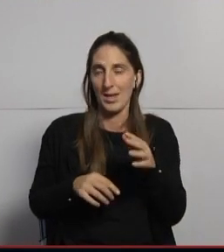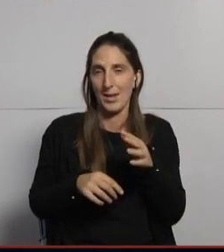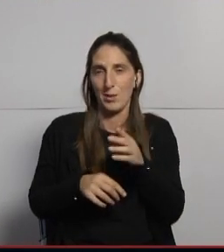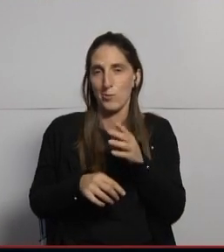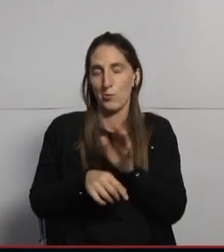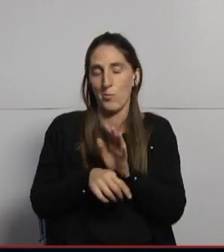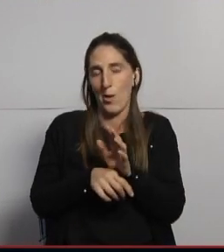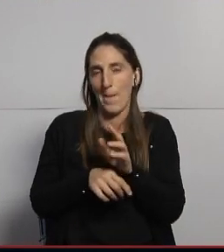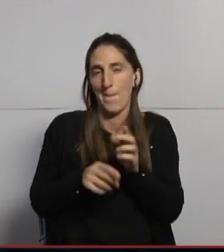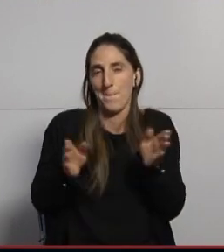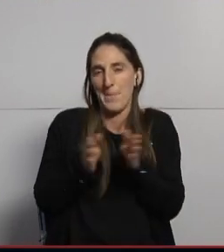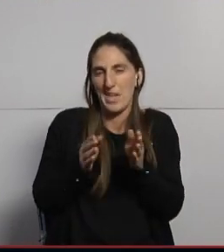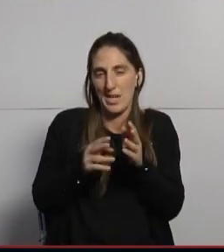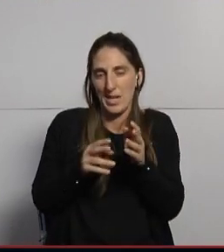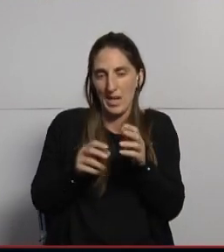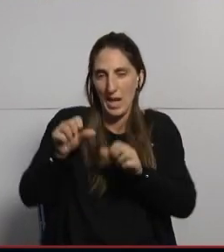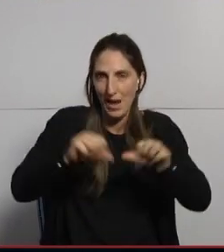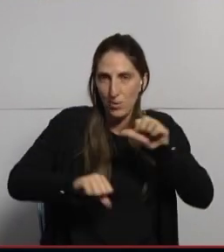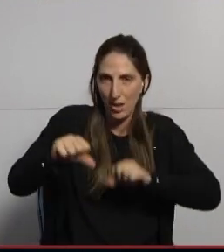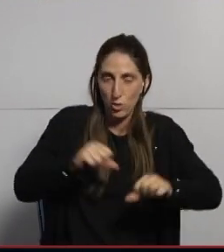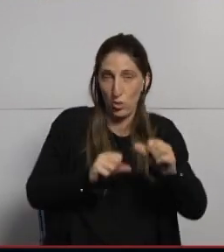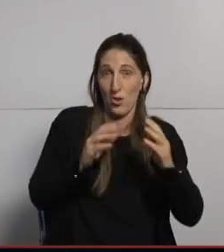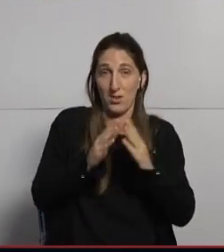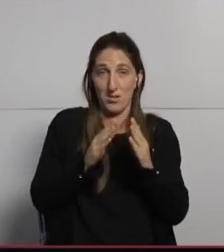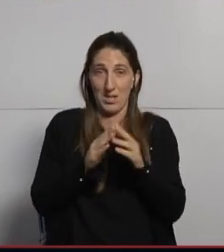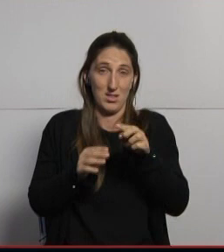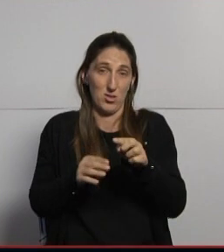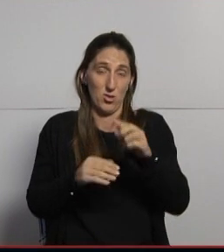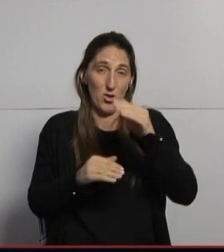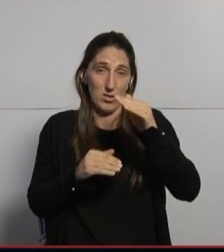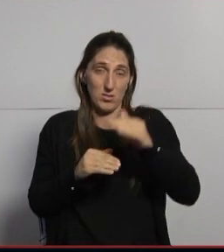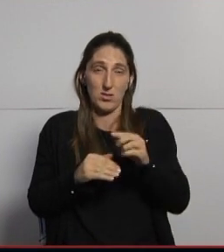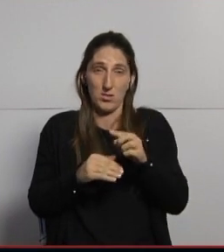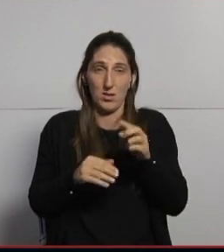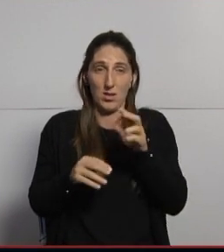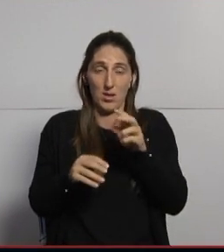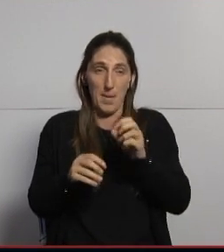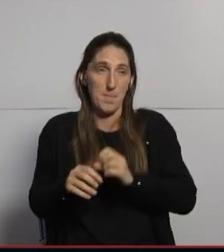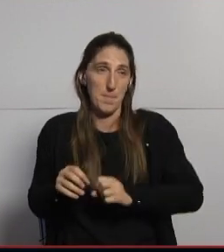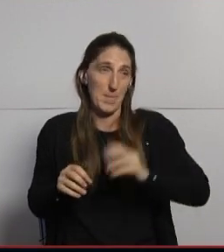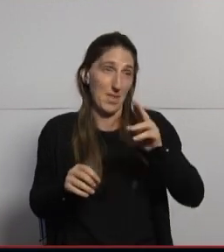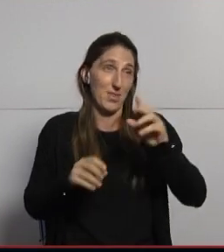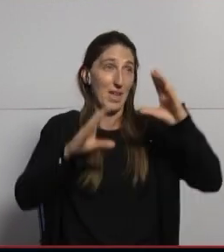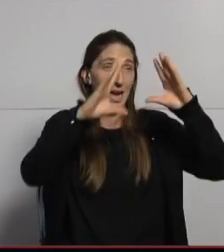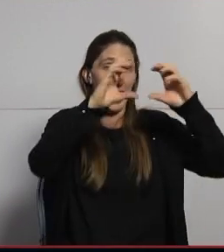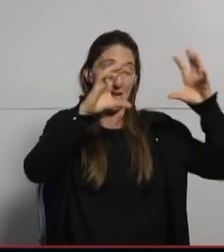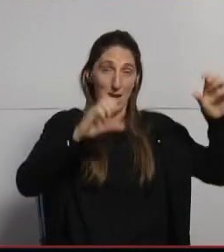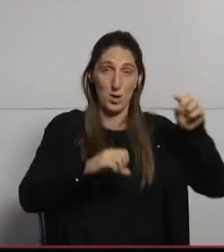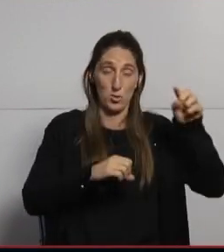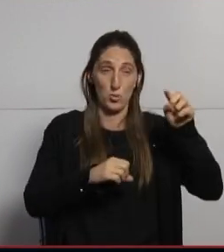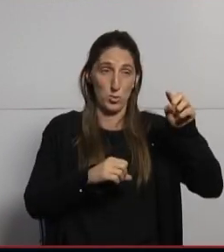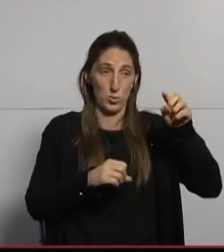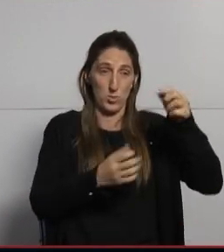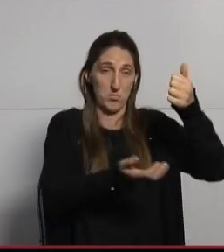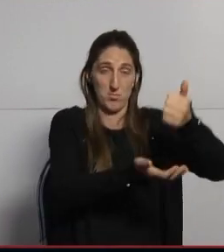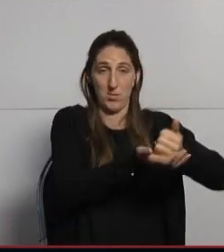mini laboratorio en su casa. Eso es bien pequeño, transmite a la nube, que ahí está uno de los atractivos bien importantes, y lo puede estar recibiendo